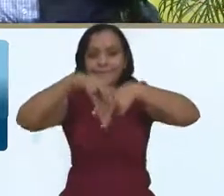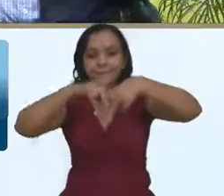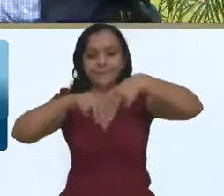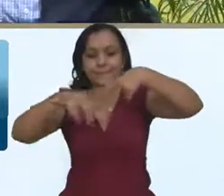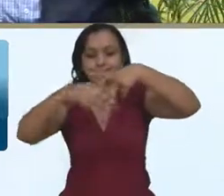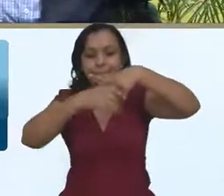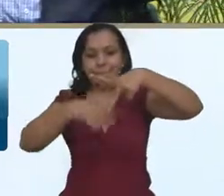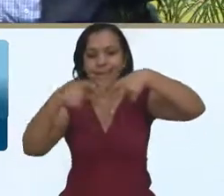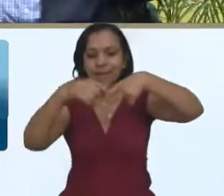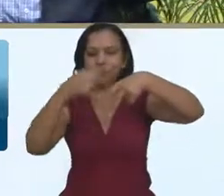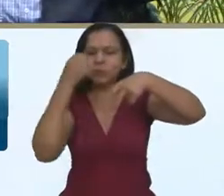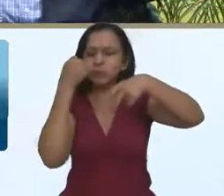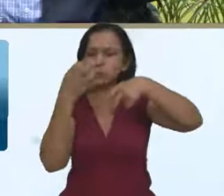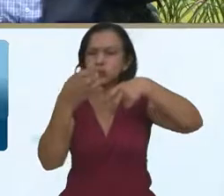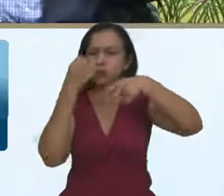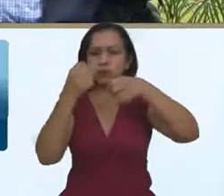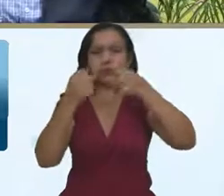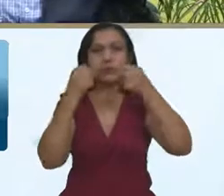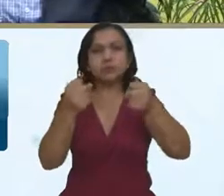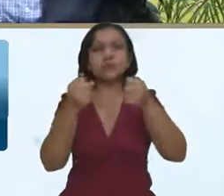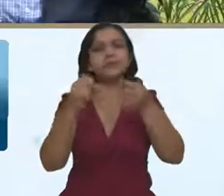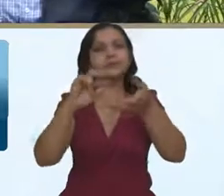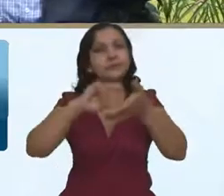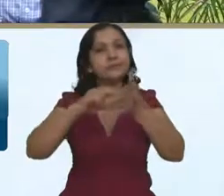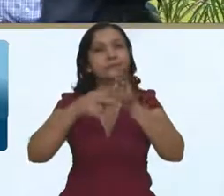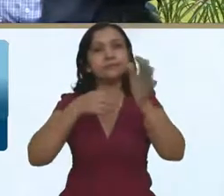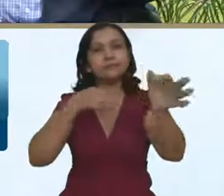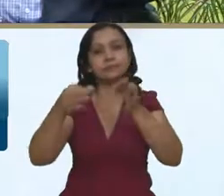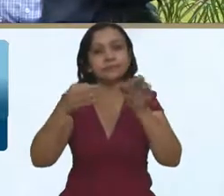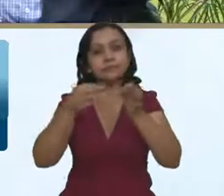hablamos un poquito el porcentaje, que son menos, por ejemplo,